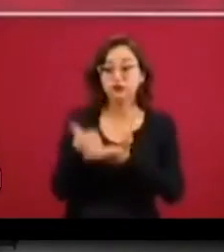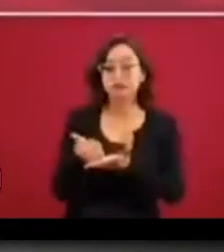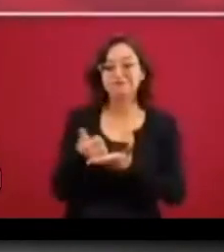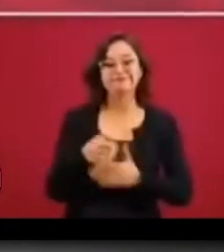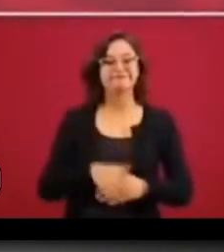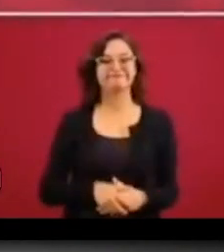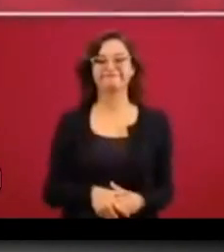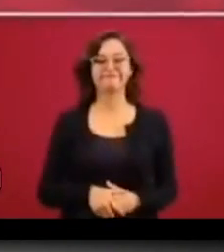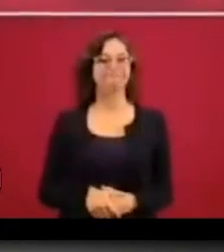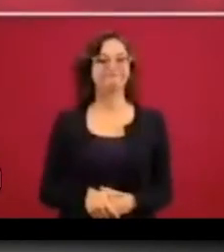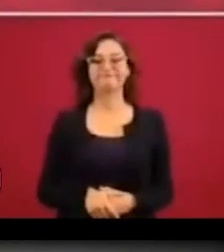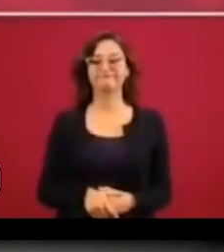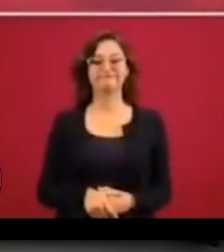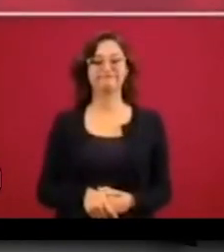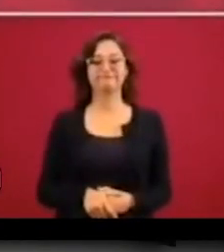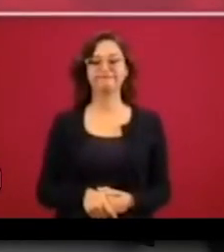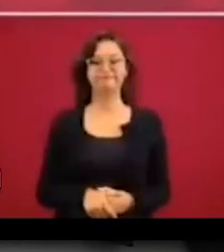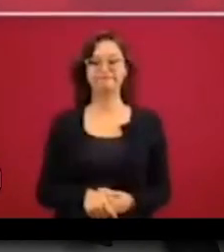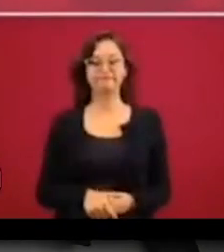Ayuda